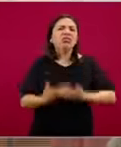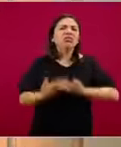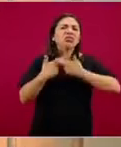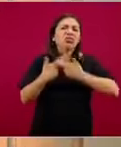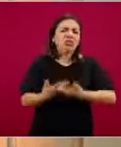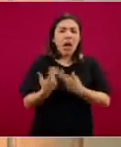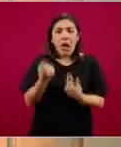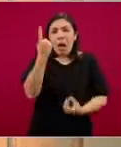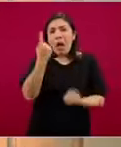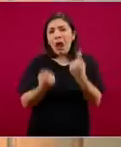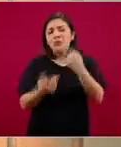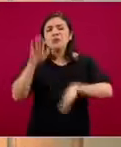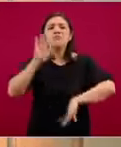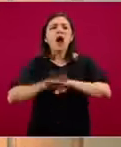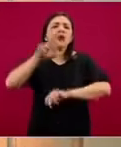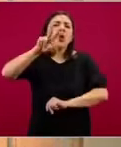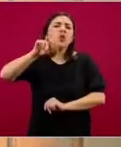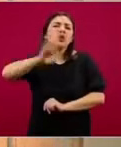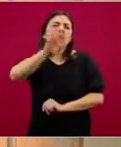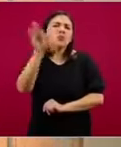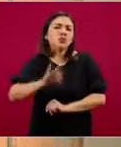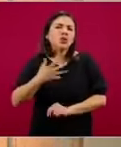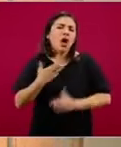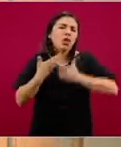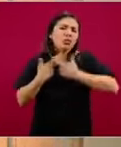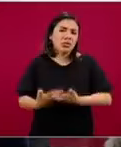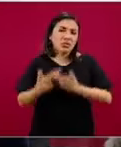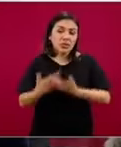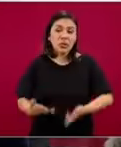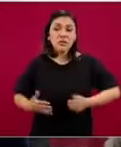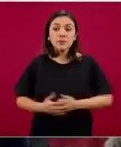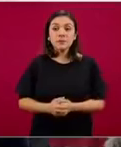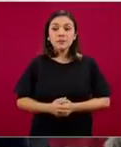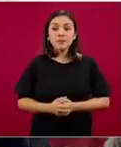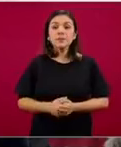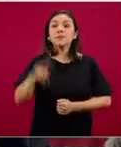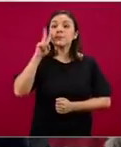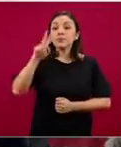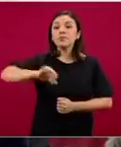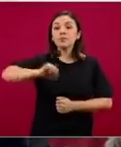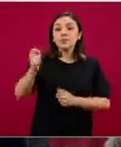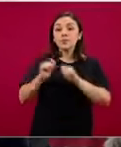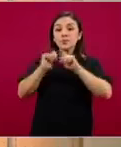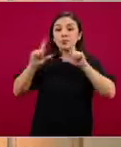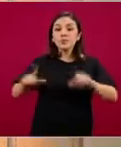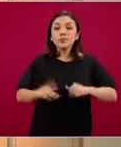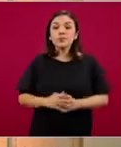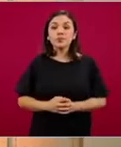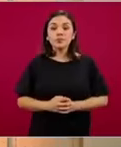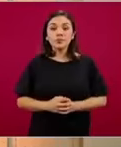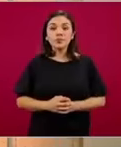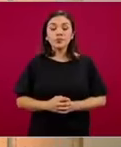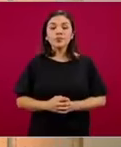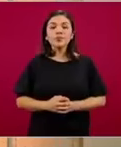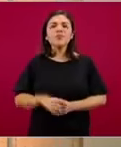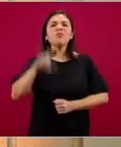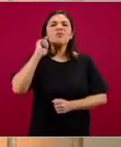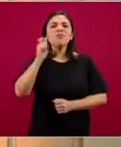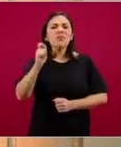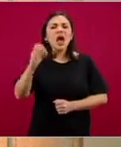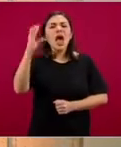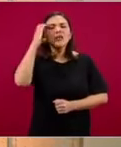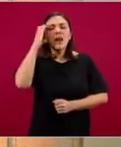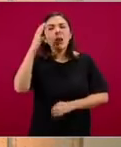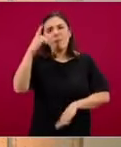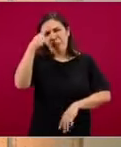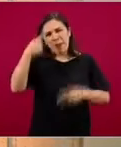algunas inclusive por encima del 80% de esta disponibilidad. Si vemos la siguiente diapositiva, enfocamos en lo que son las camas